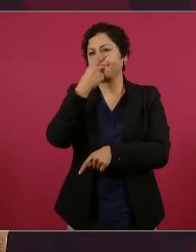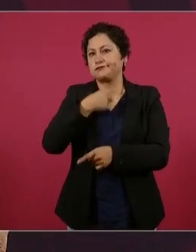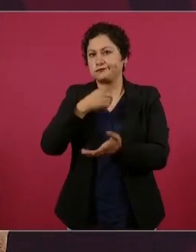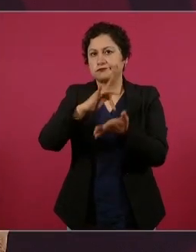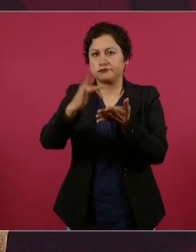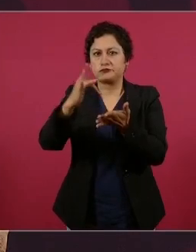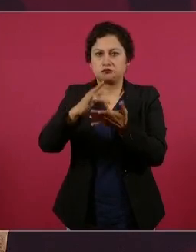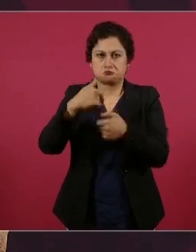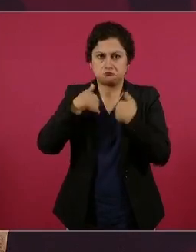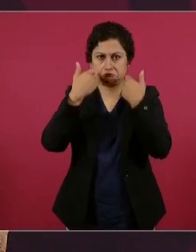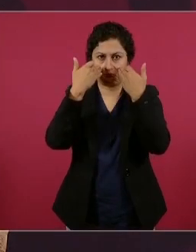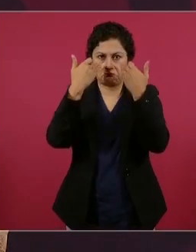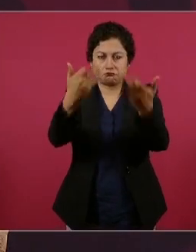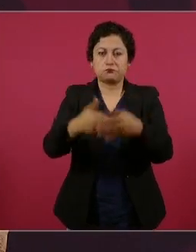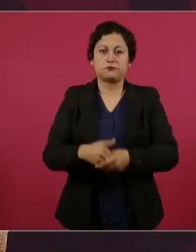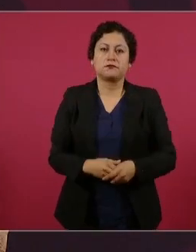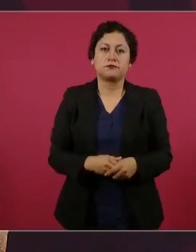plantas.